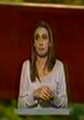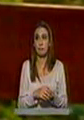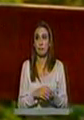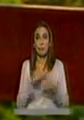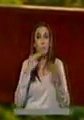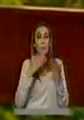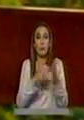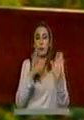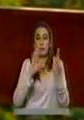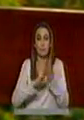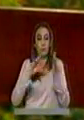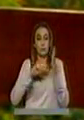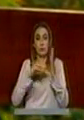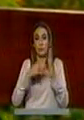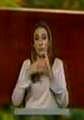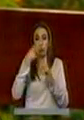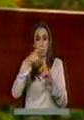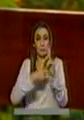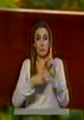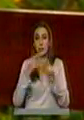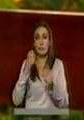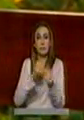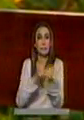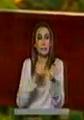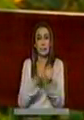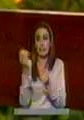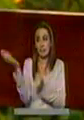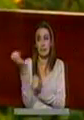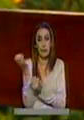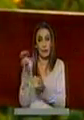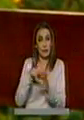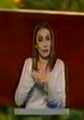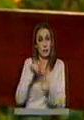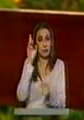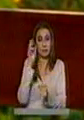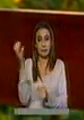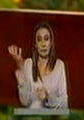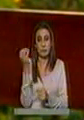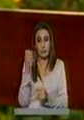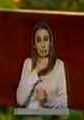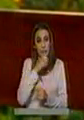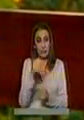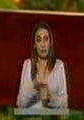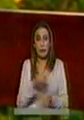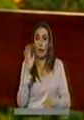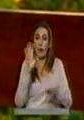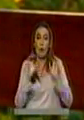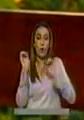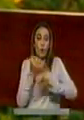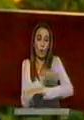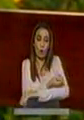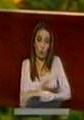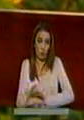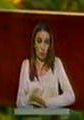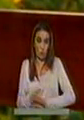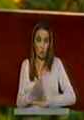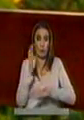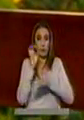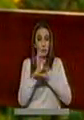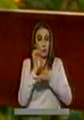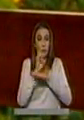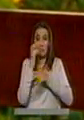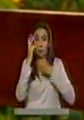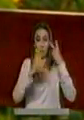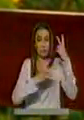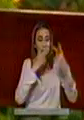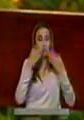están a mediados plazos de jubilarse y podrían obtener alguna opción de crédito para poder visitar el país